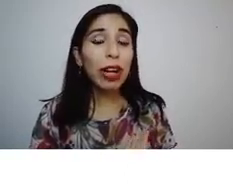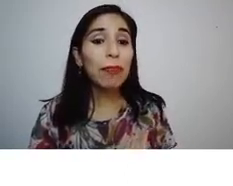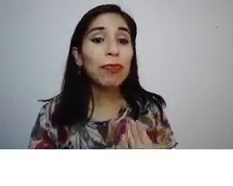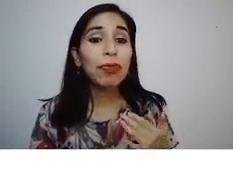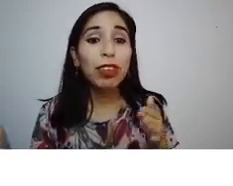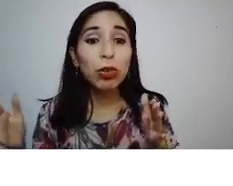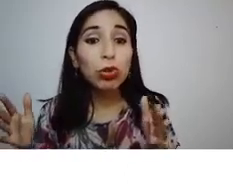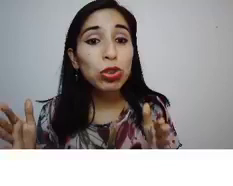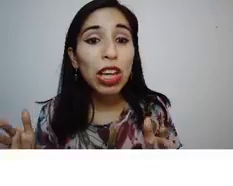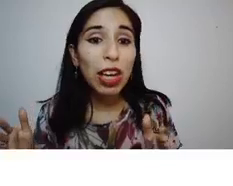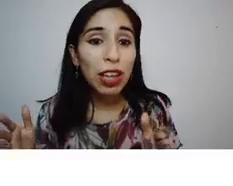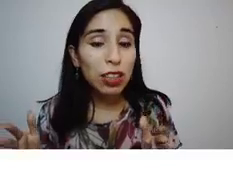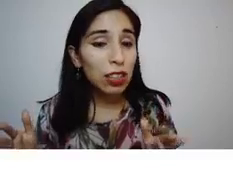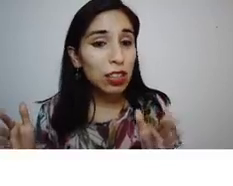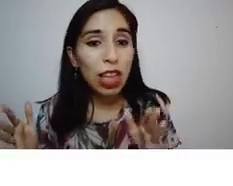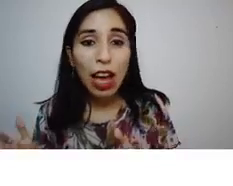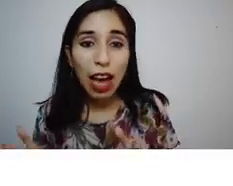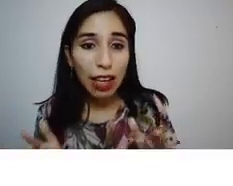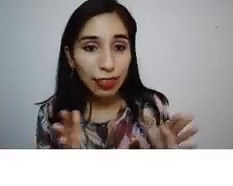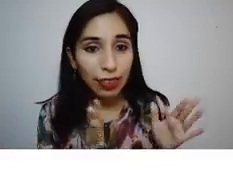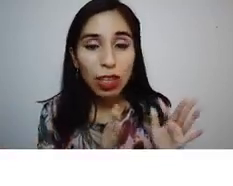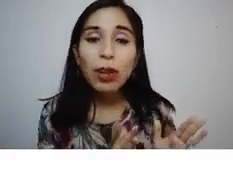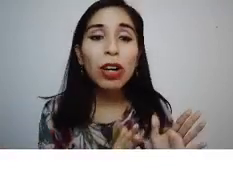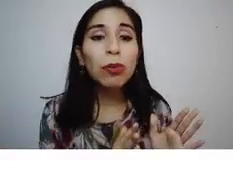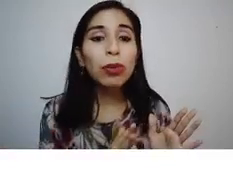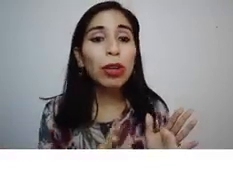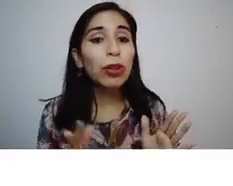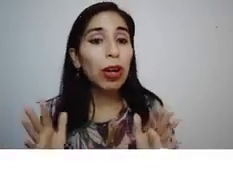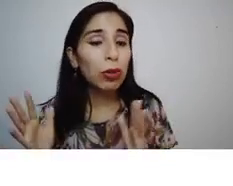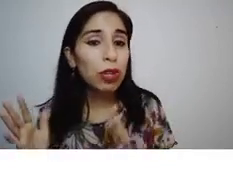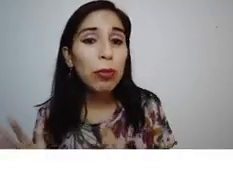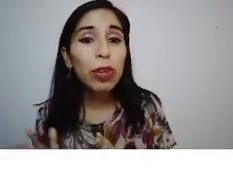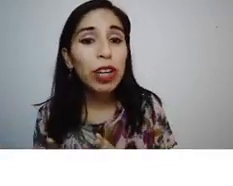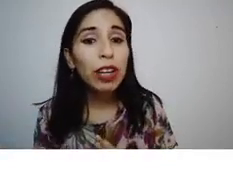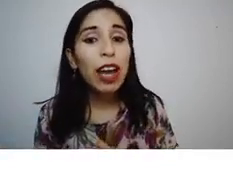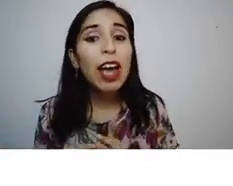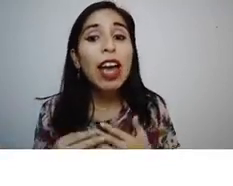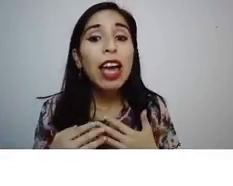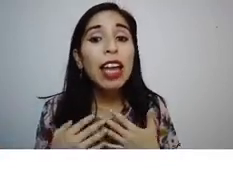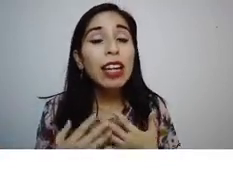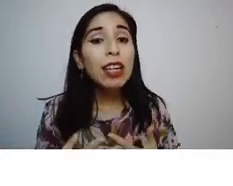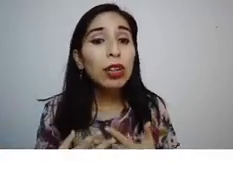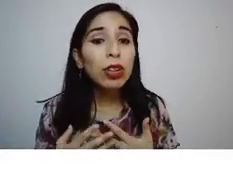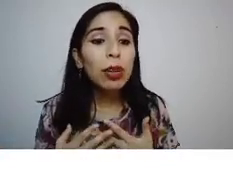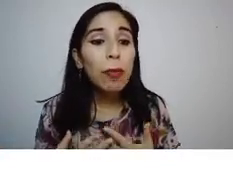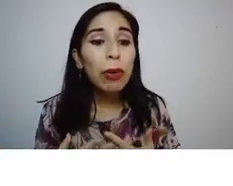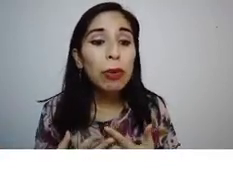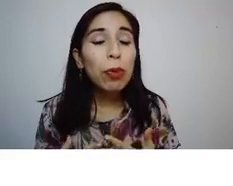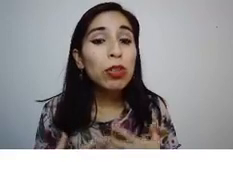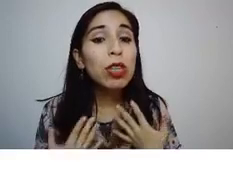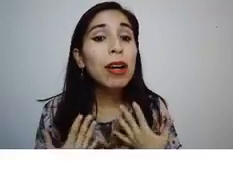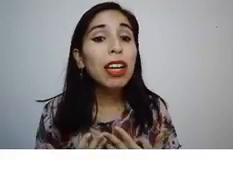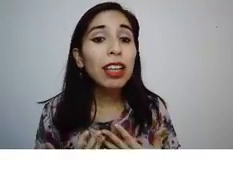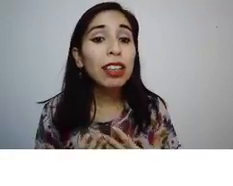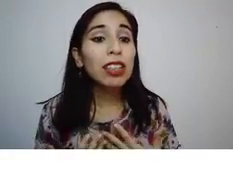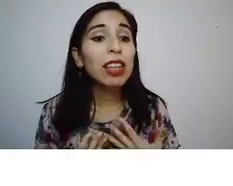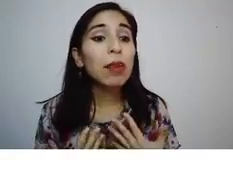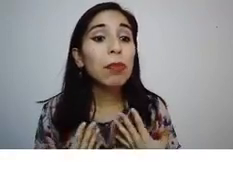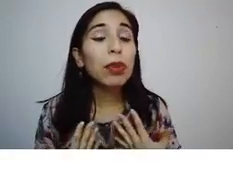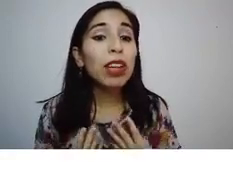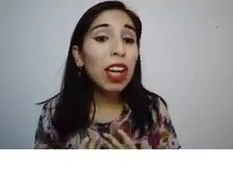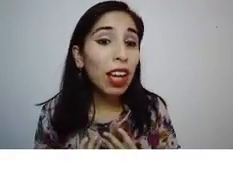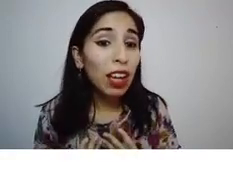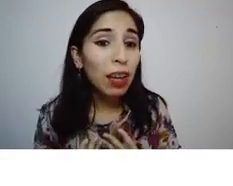señor ahora usted sea antiguo la computadora o sea moderna el icono de power point se va a caracterizar